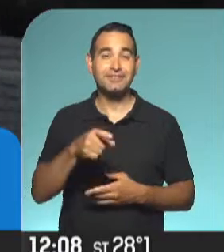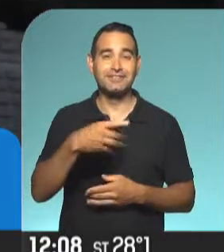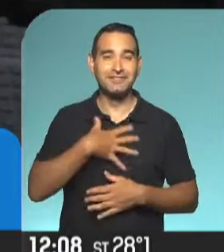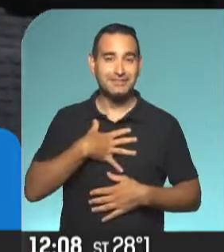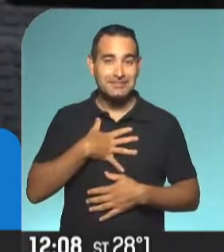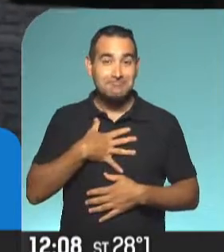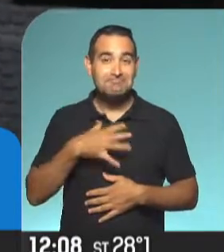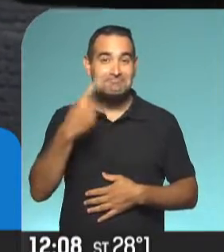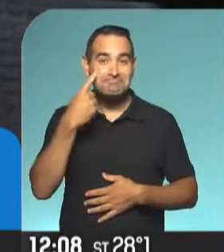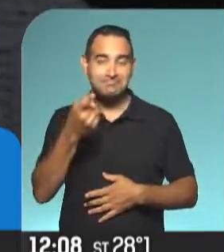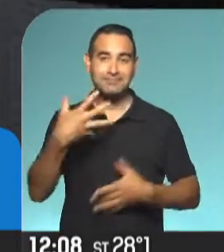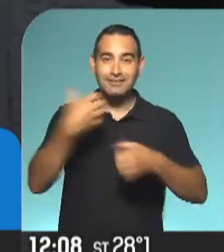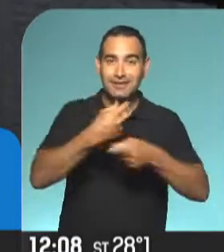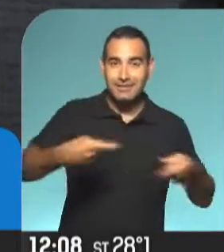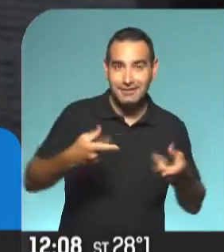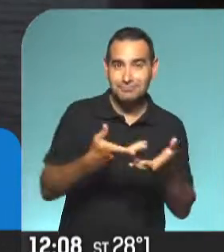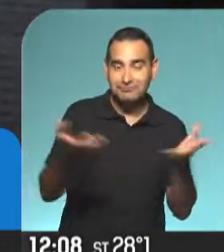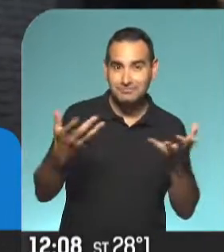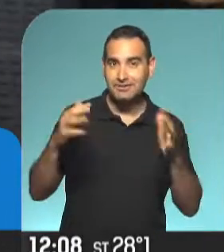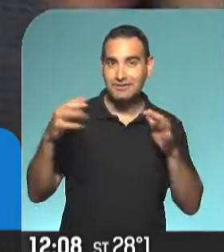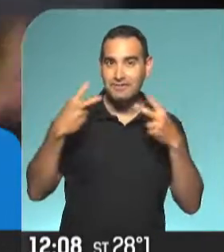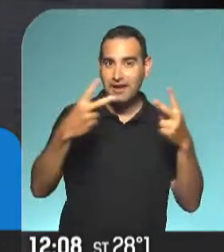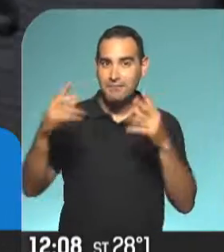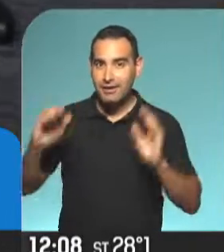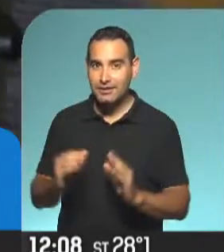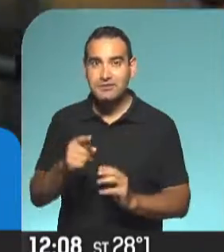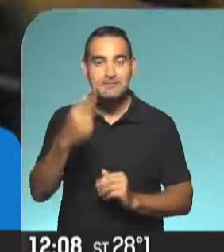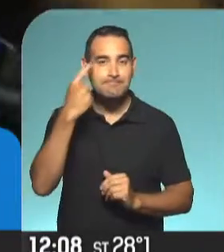esto de las restricciones en los colectivos, en el transporte público?